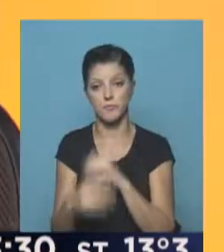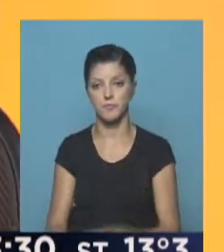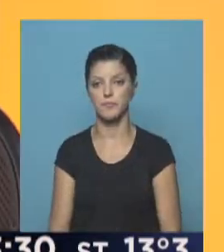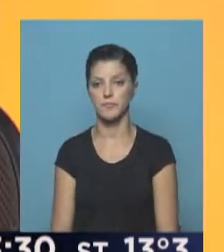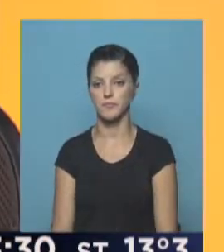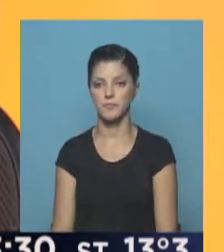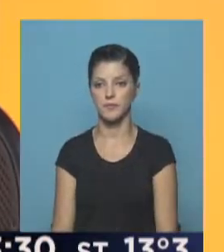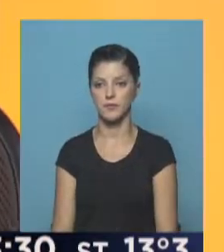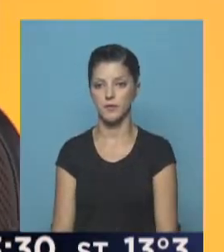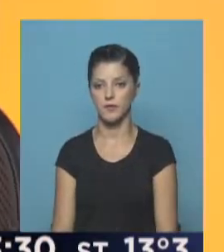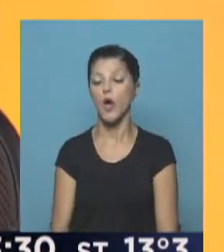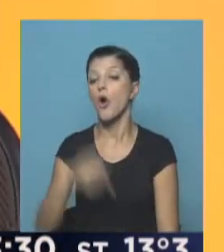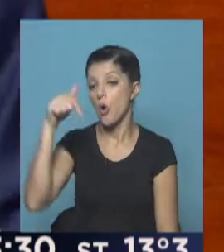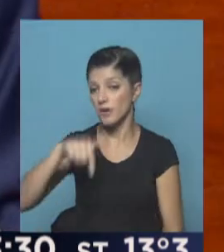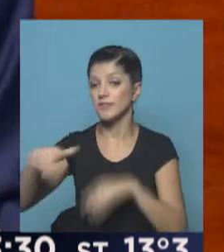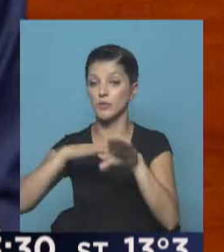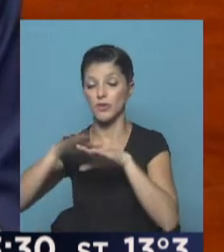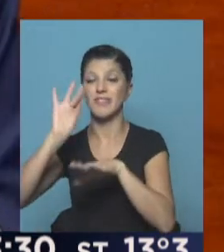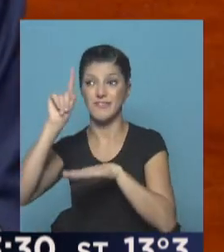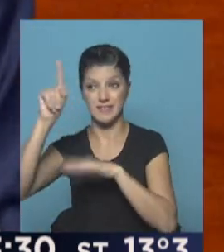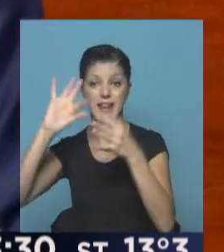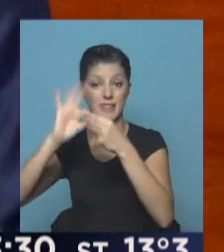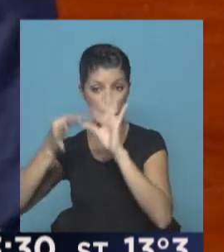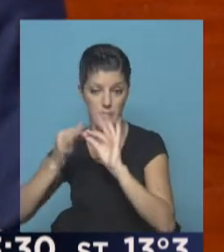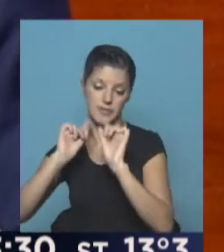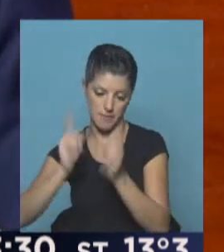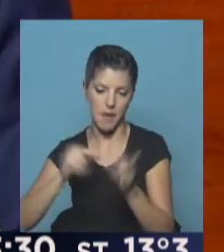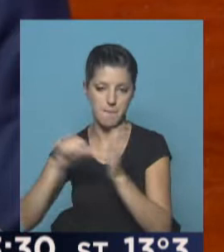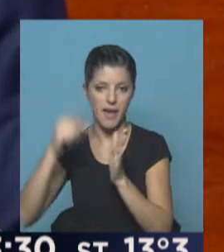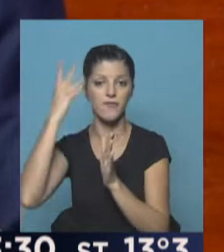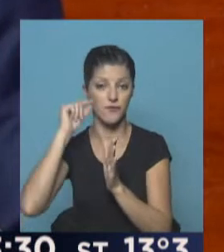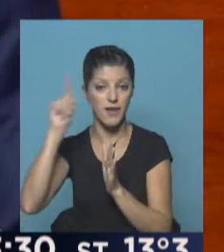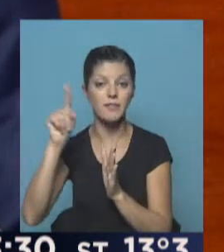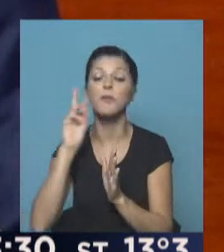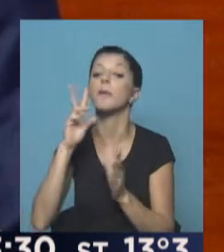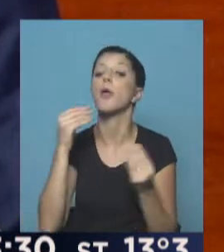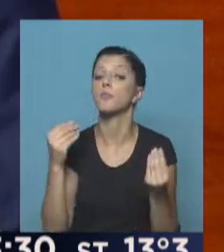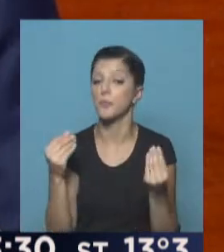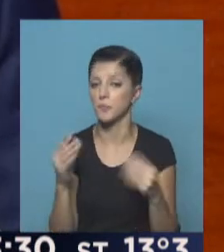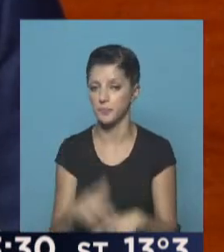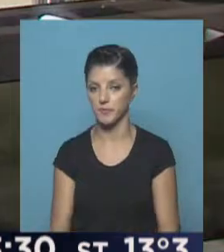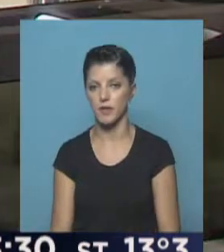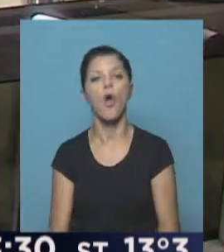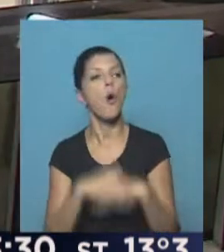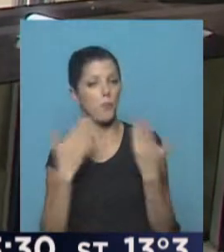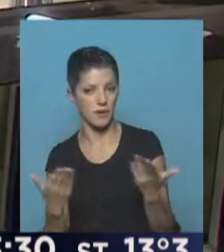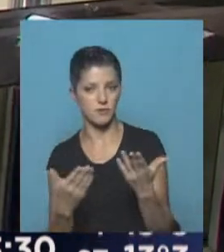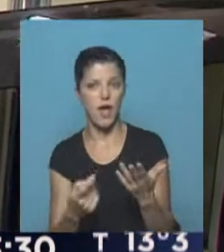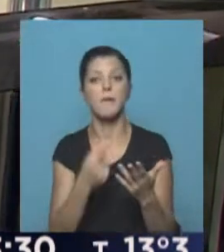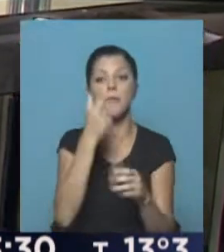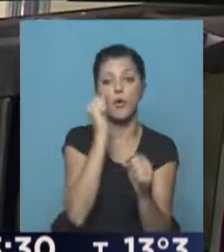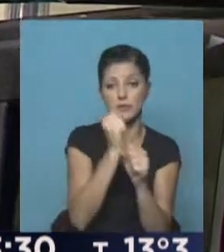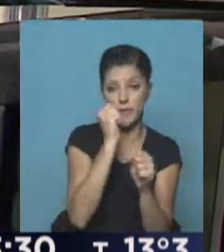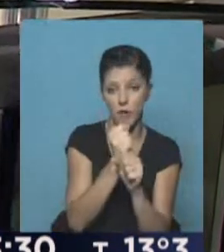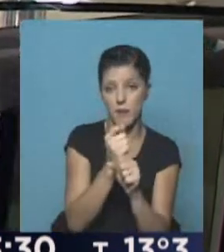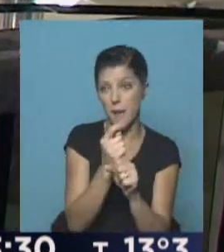situación compleja como la que tiene Europa y Francia también, digamos, también hay que ver cuál fue la respuesta. Por eso la cosa es, ¿pocos trabajos para